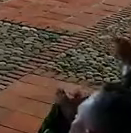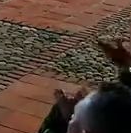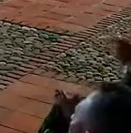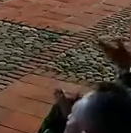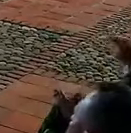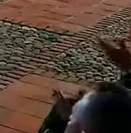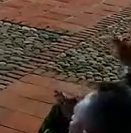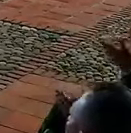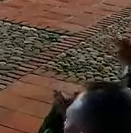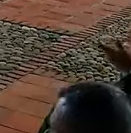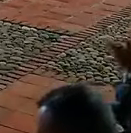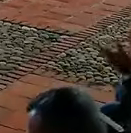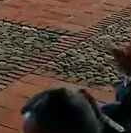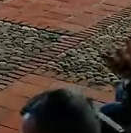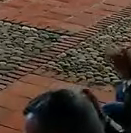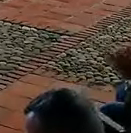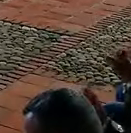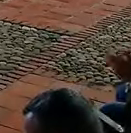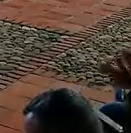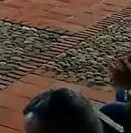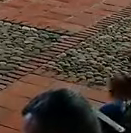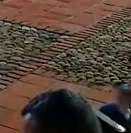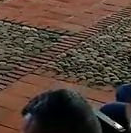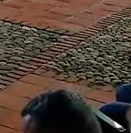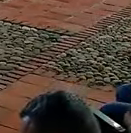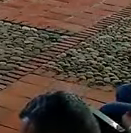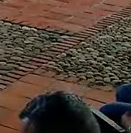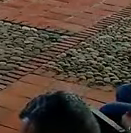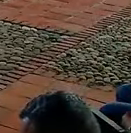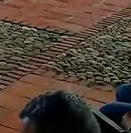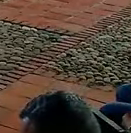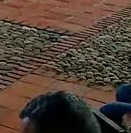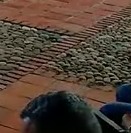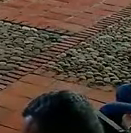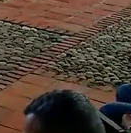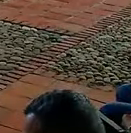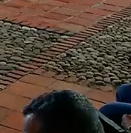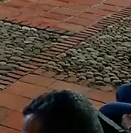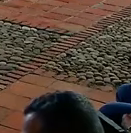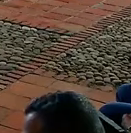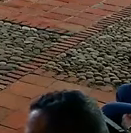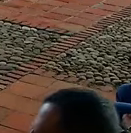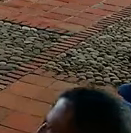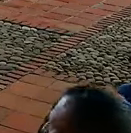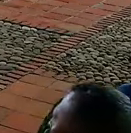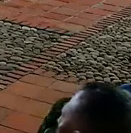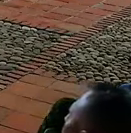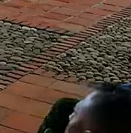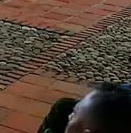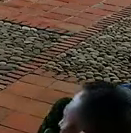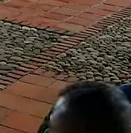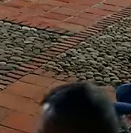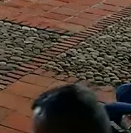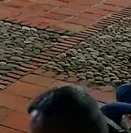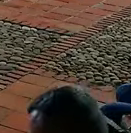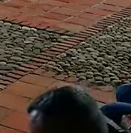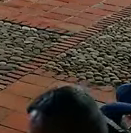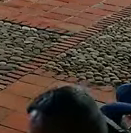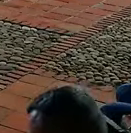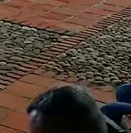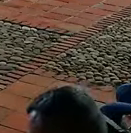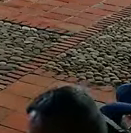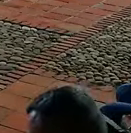Fermina, entre todos los relatos que usted ha escuchado del río Pamplonita, ¿ha oído hablar el de la trucha dorada? Sí, que ese pez